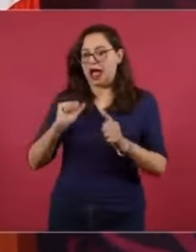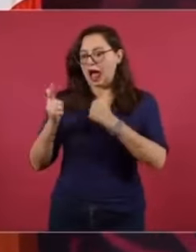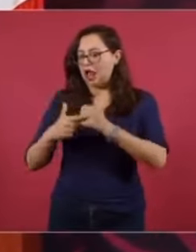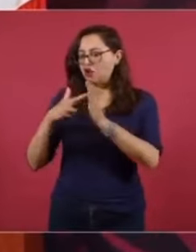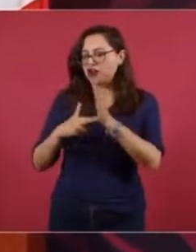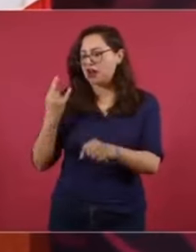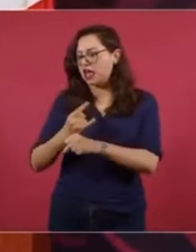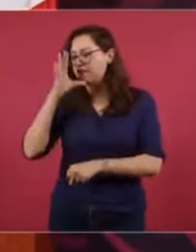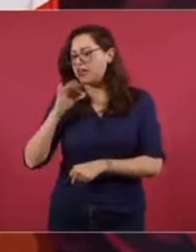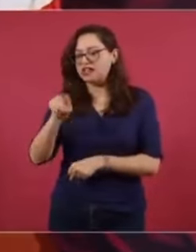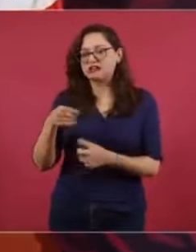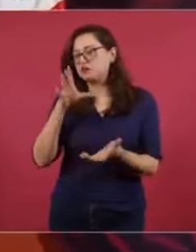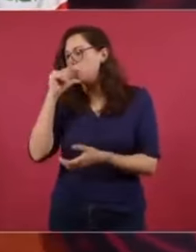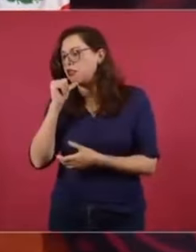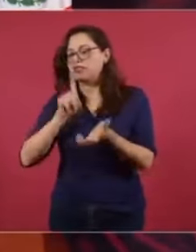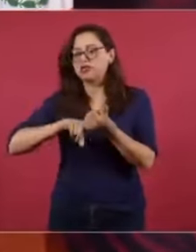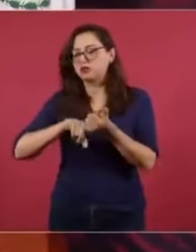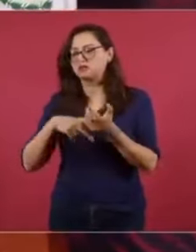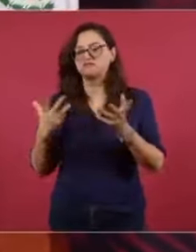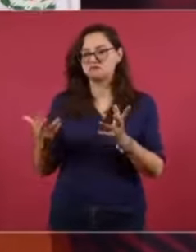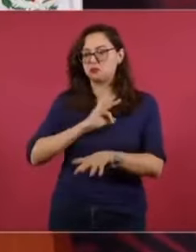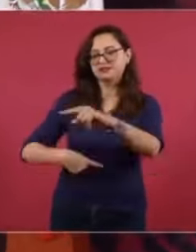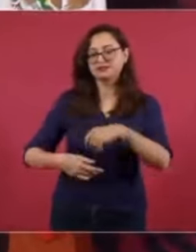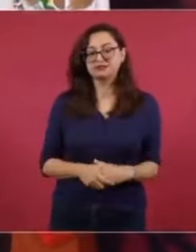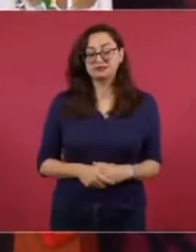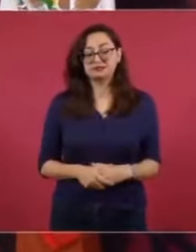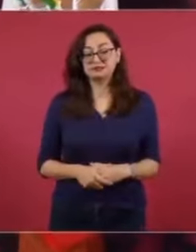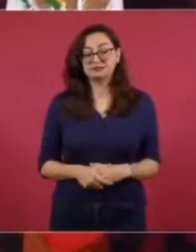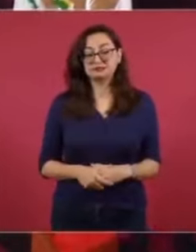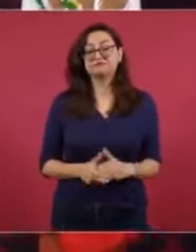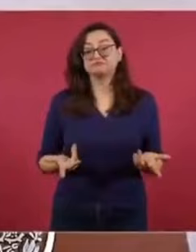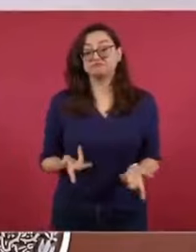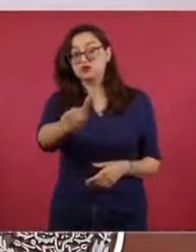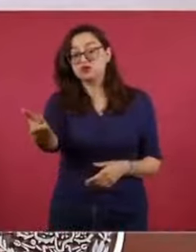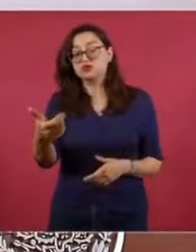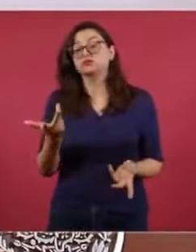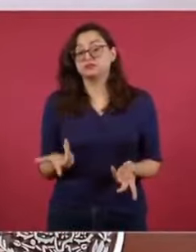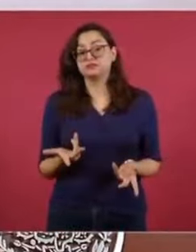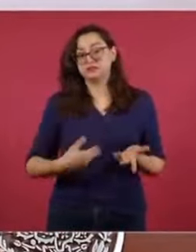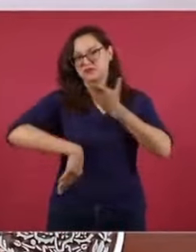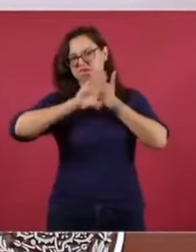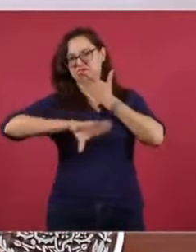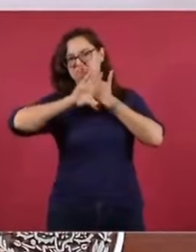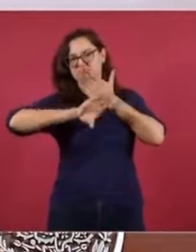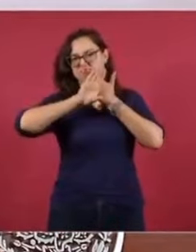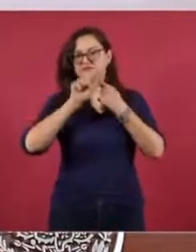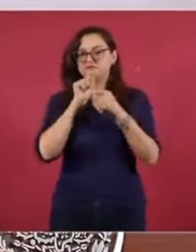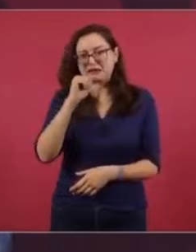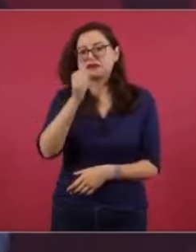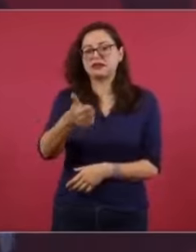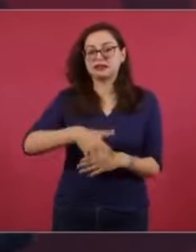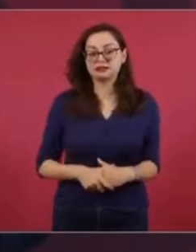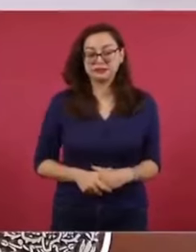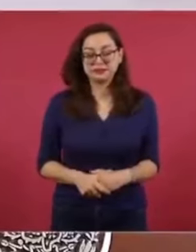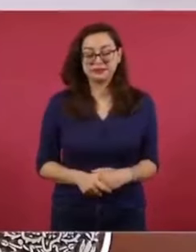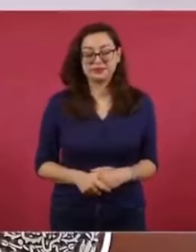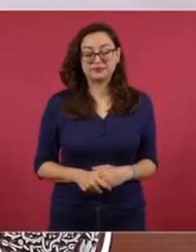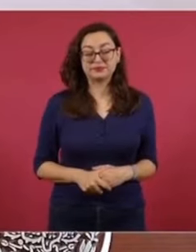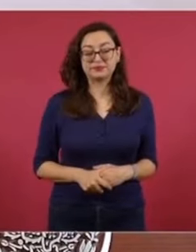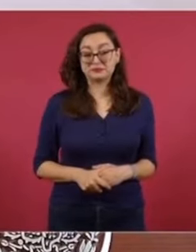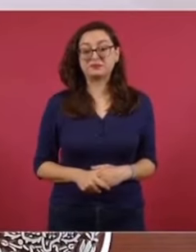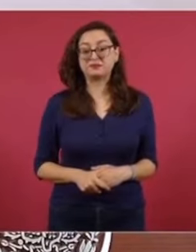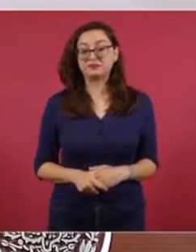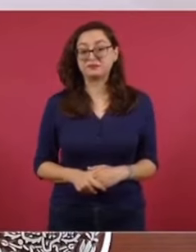una sobrerepresentación y que había que combatirla. Y otros adversarios están en lo mismo. Entonces,